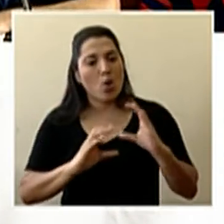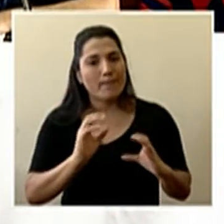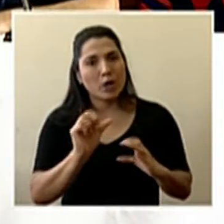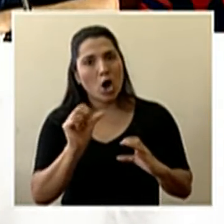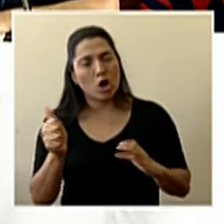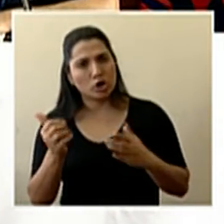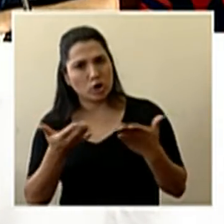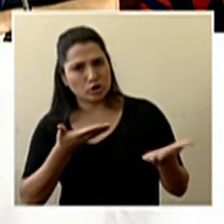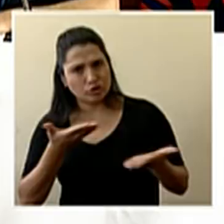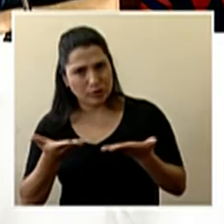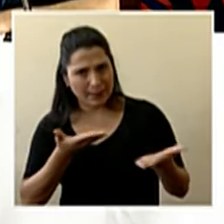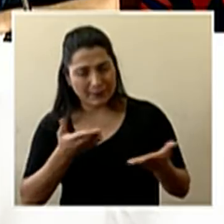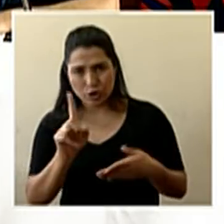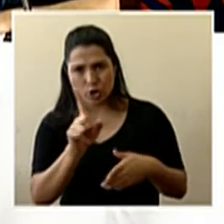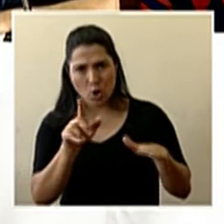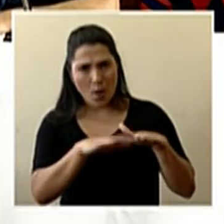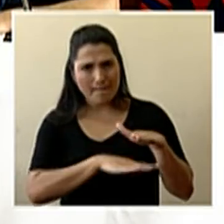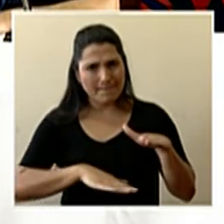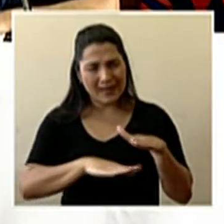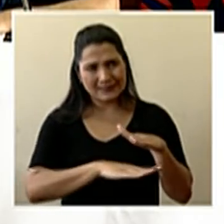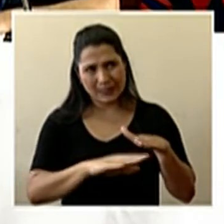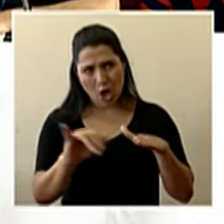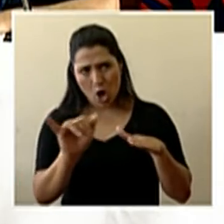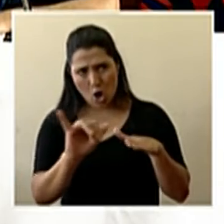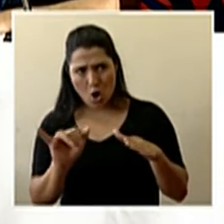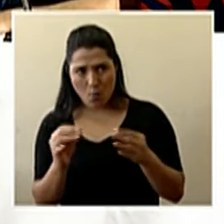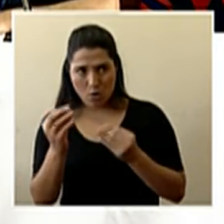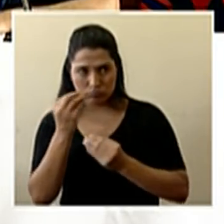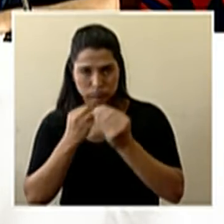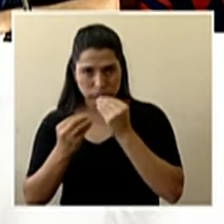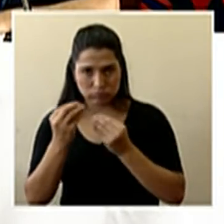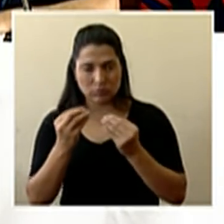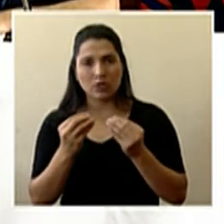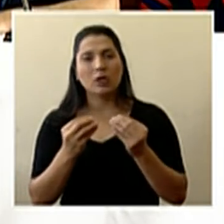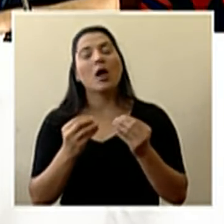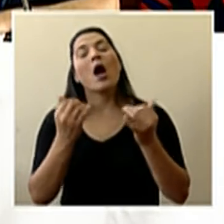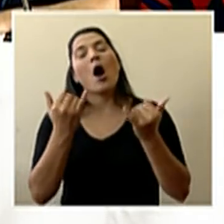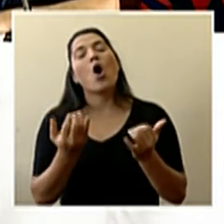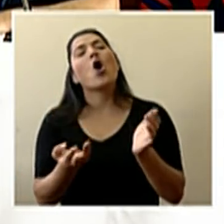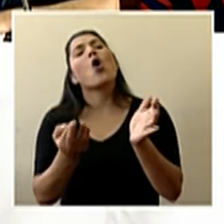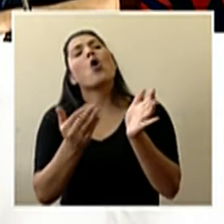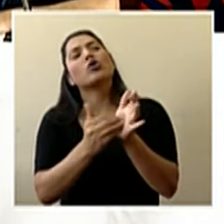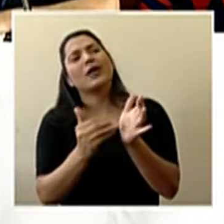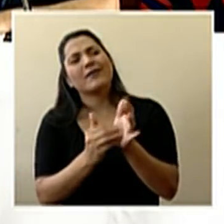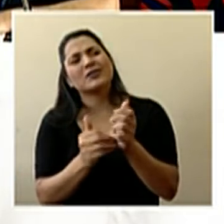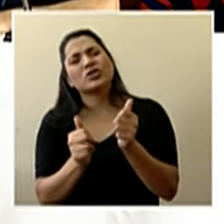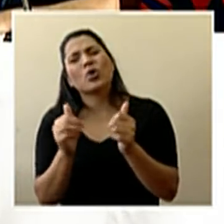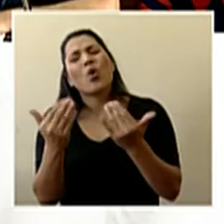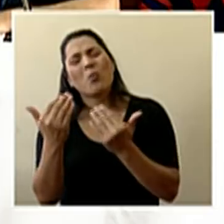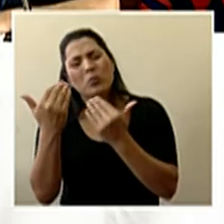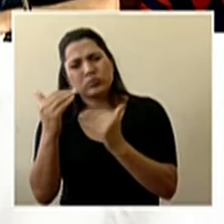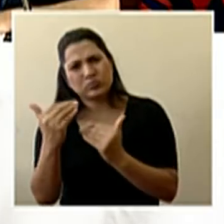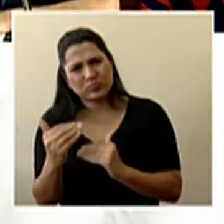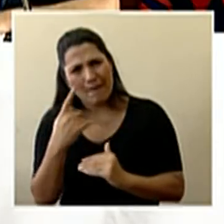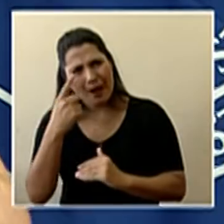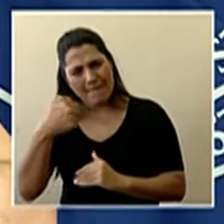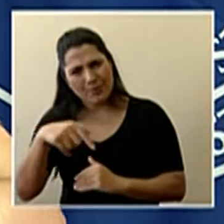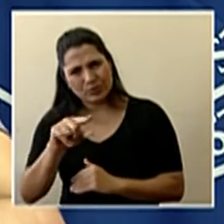servicios que no son los esenciales como abarrotes y demás. Entonces, repasemos cuál es la restricción que les aplica a ellos a partir de la próxima